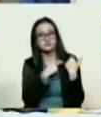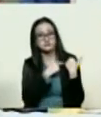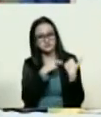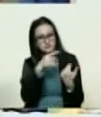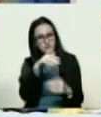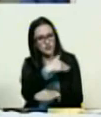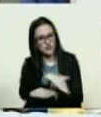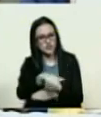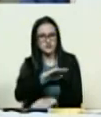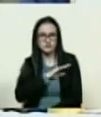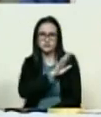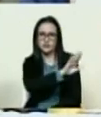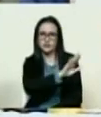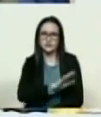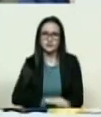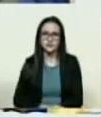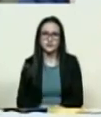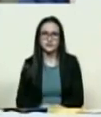frontera,